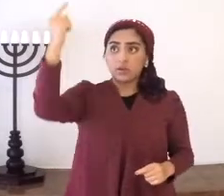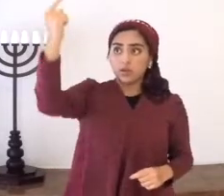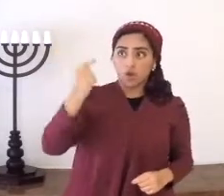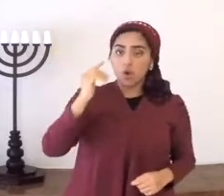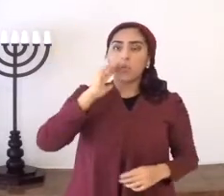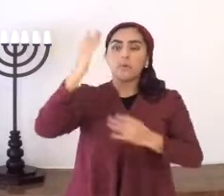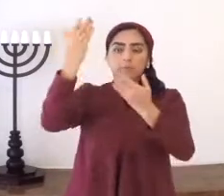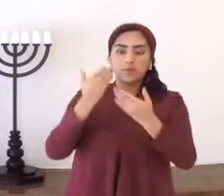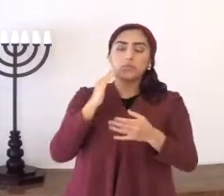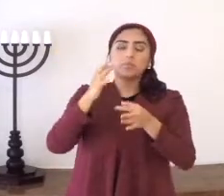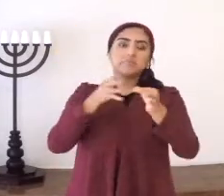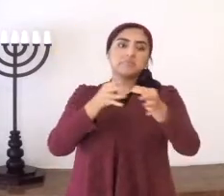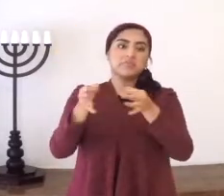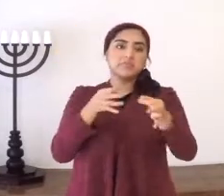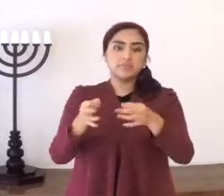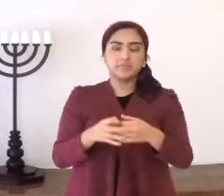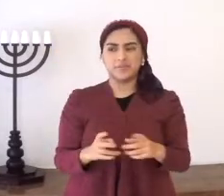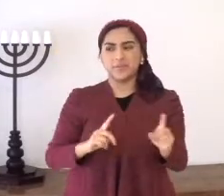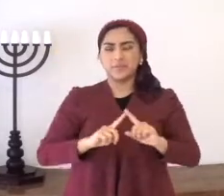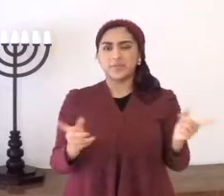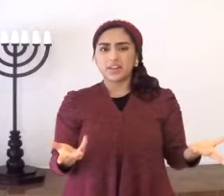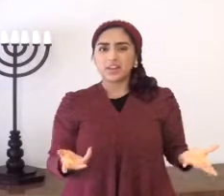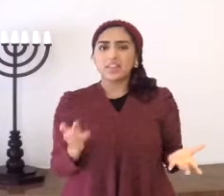venga Yahshua nos va a aclarar las cosas.